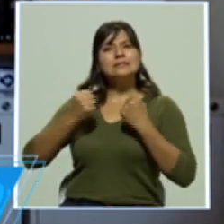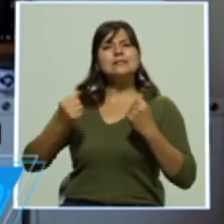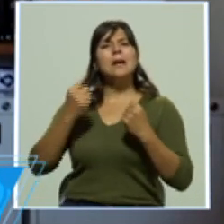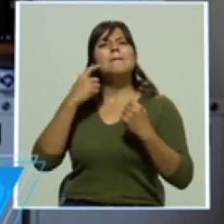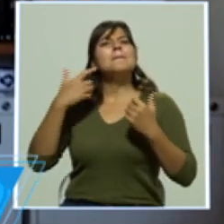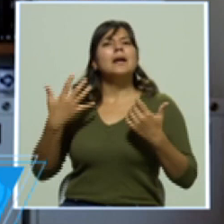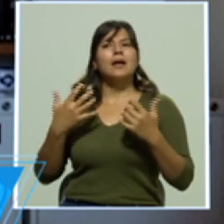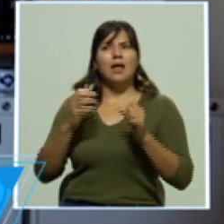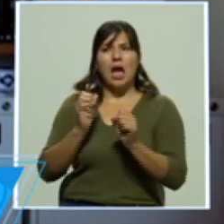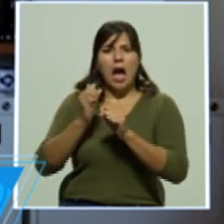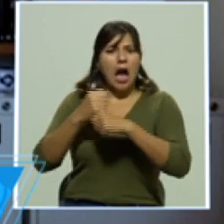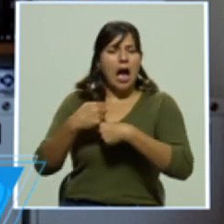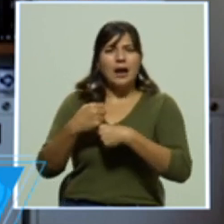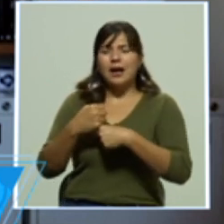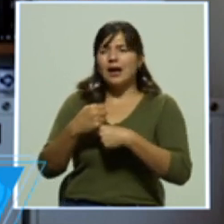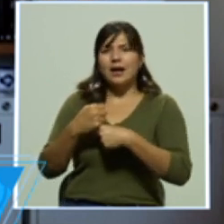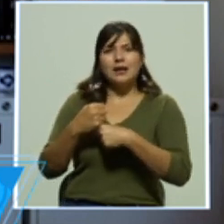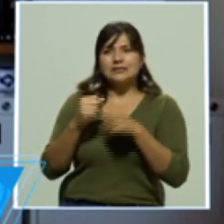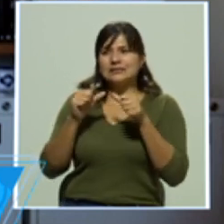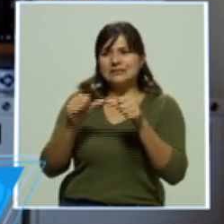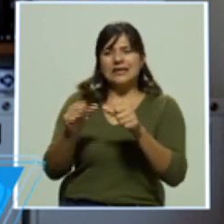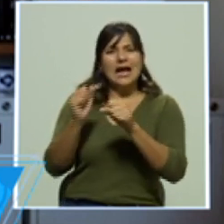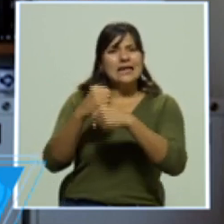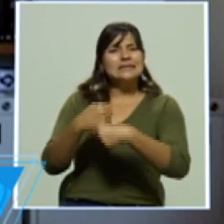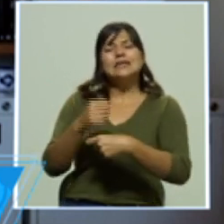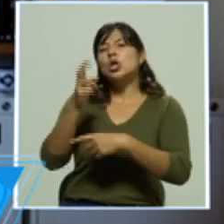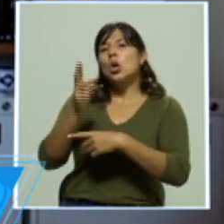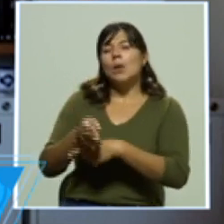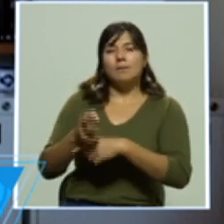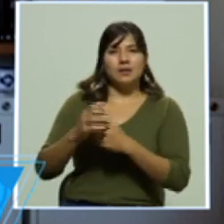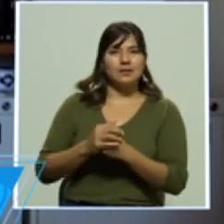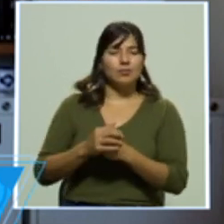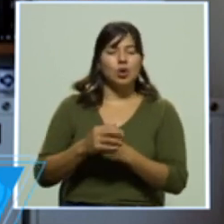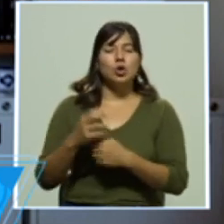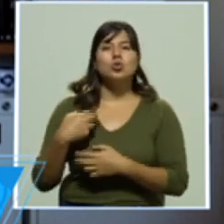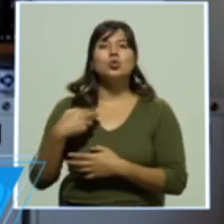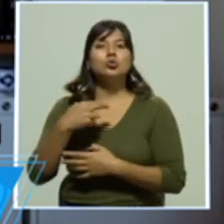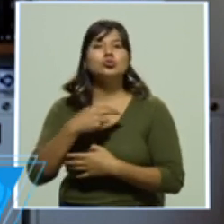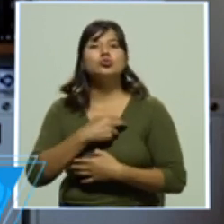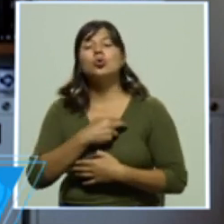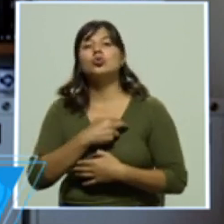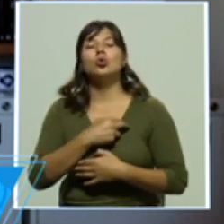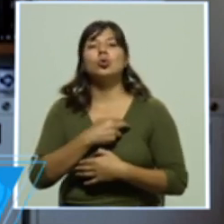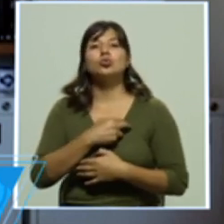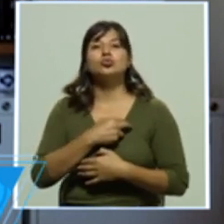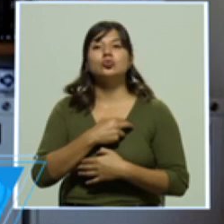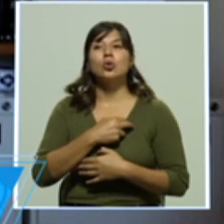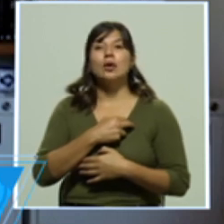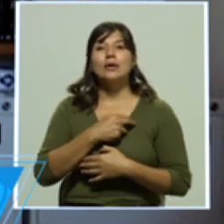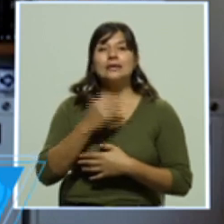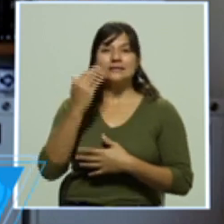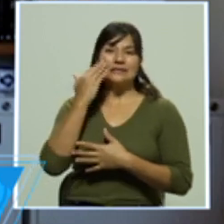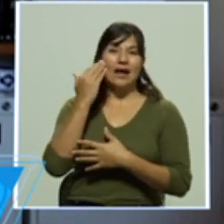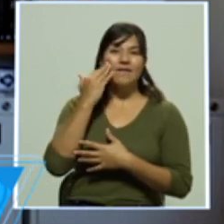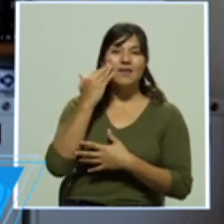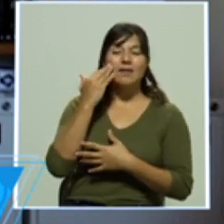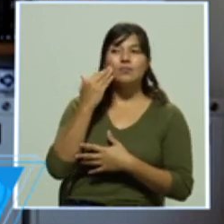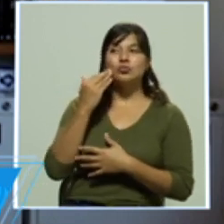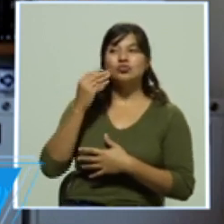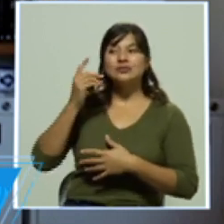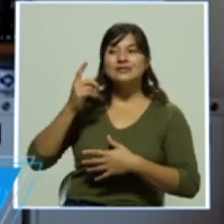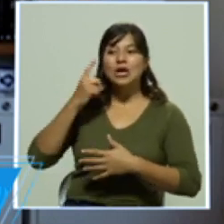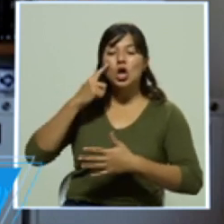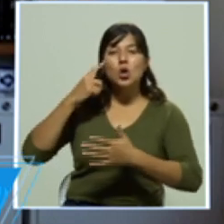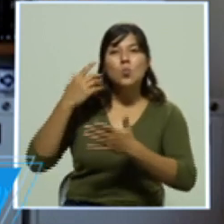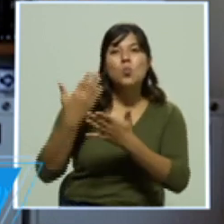haga lo mismo que se siempre ha hecho. Partimos de la constatación, porque esto no solamente es una presunción, es una